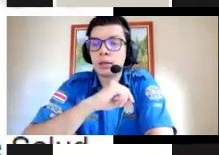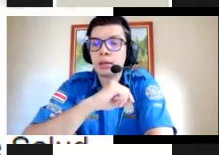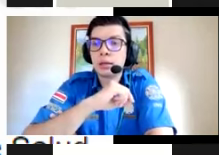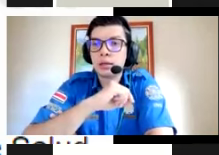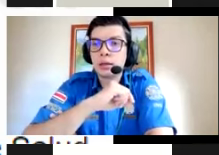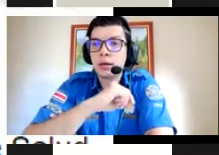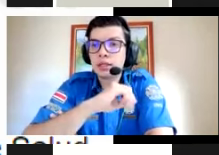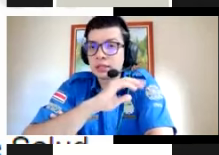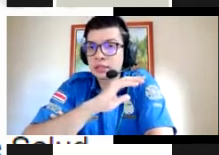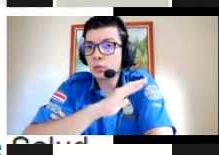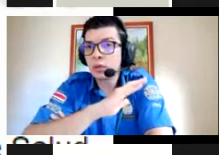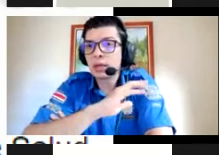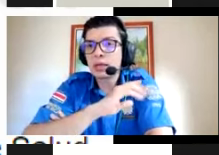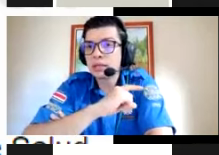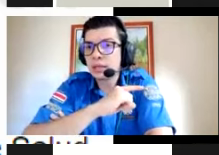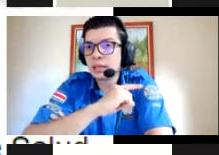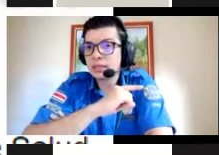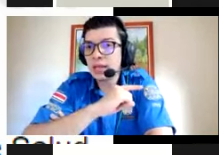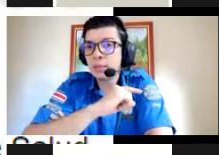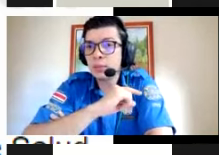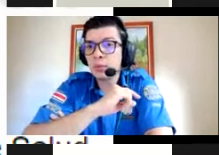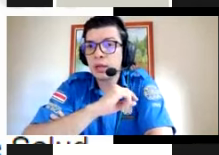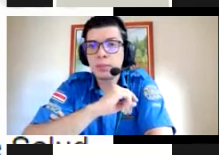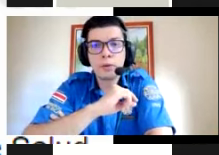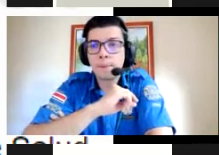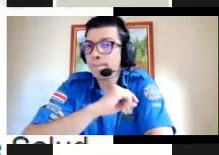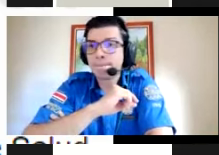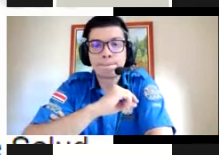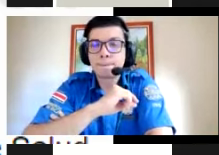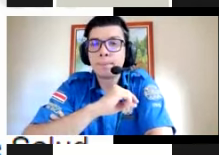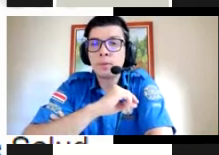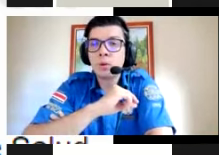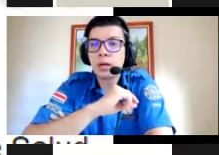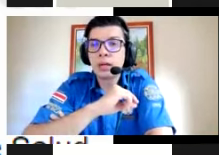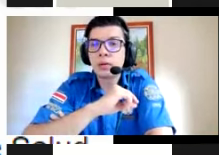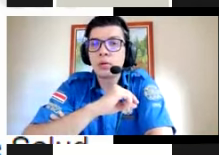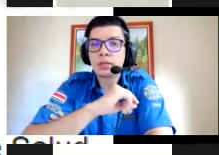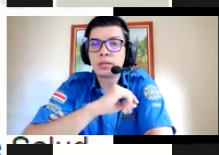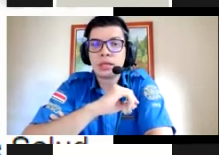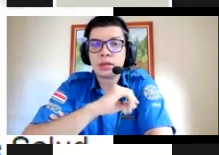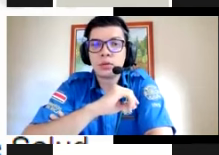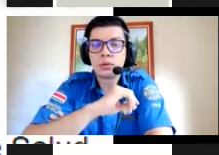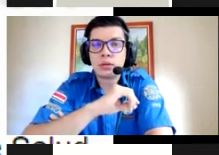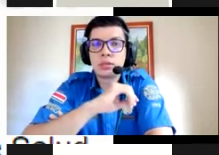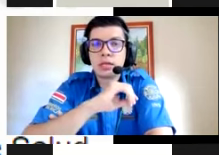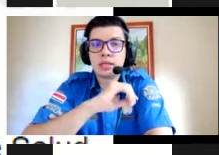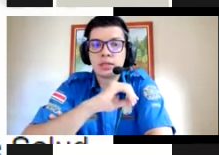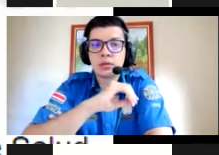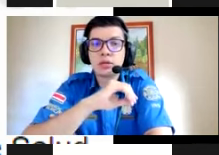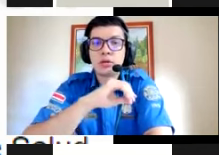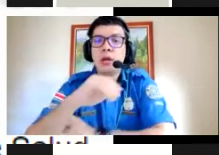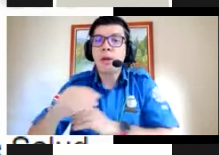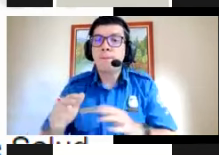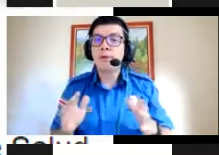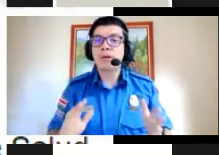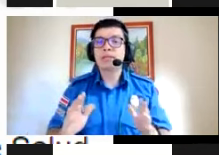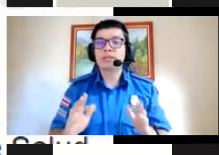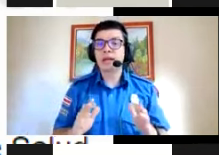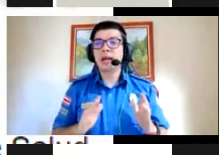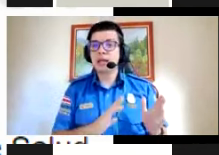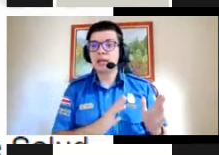bien. Les aseguro que ese ejemplo, por ejemplo, nunca hubiese querido llegar a esta condición.